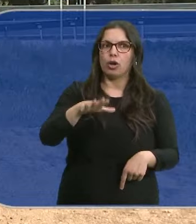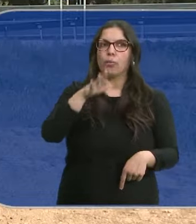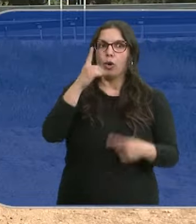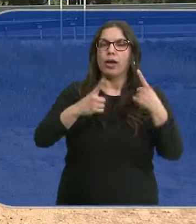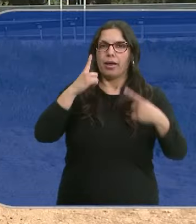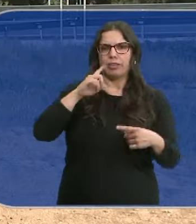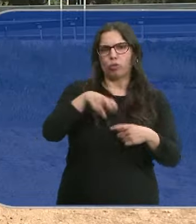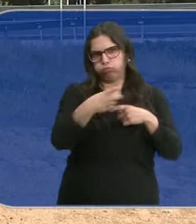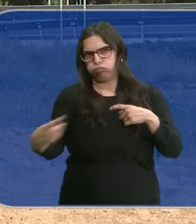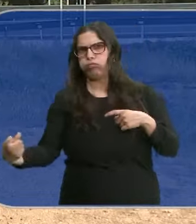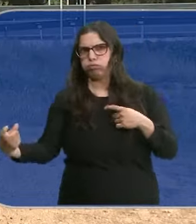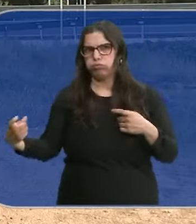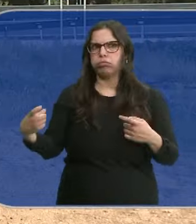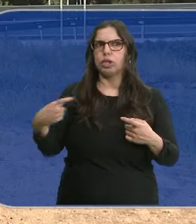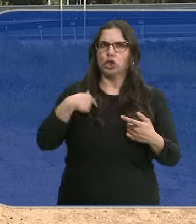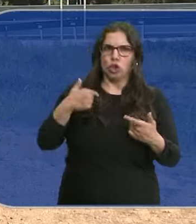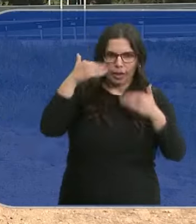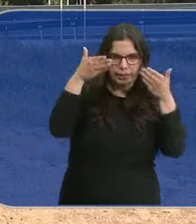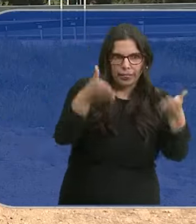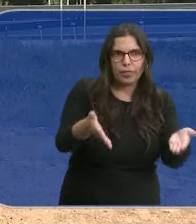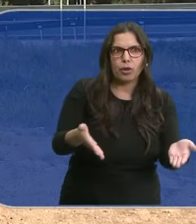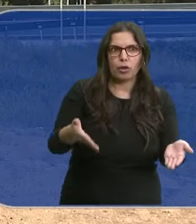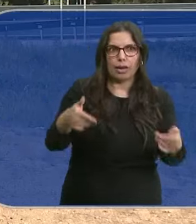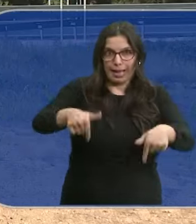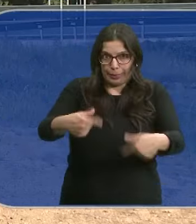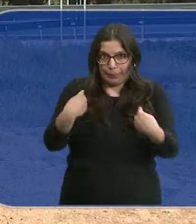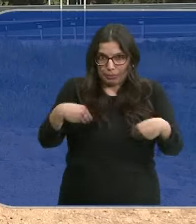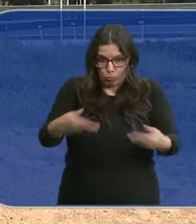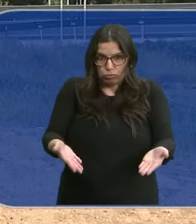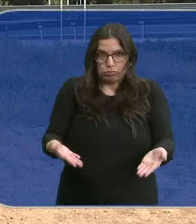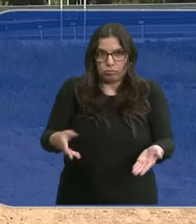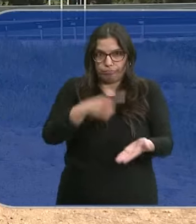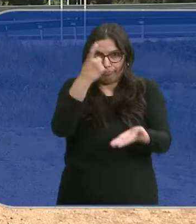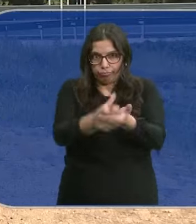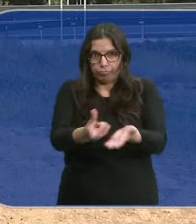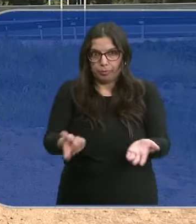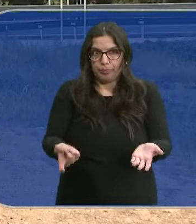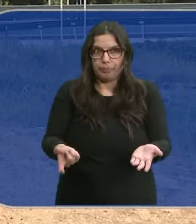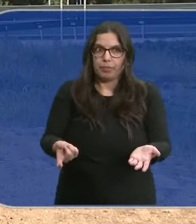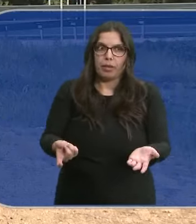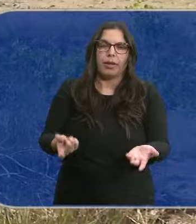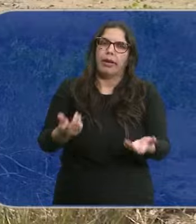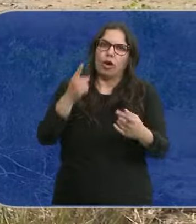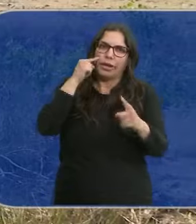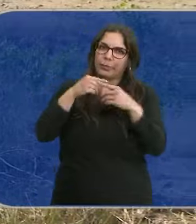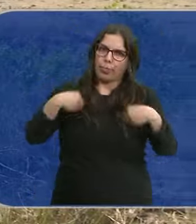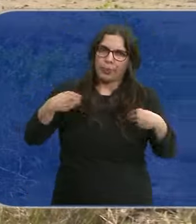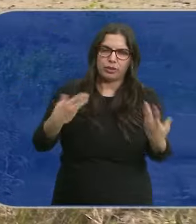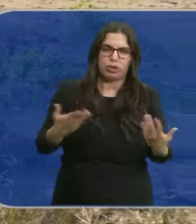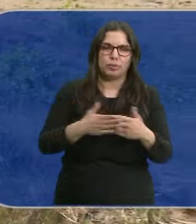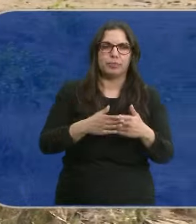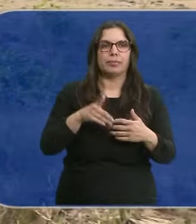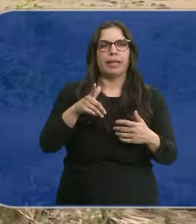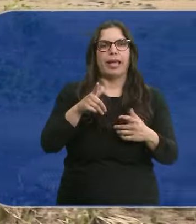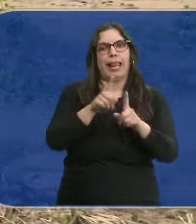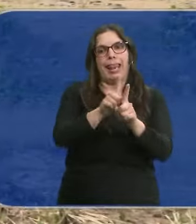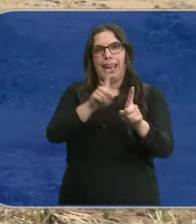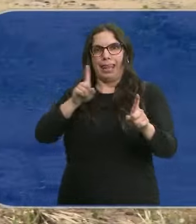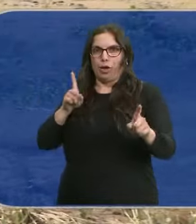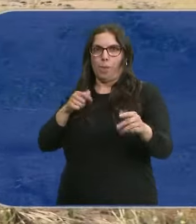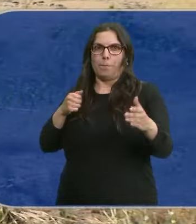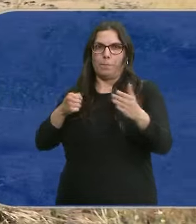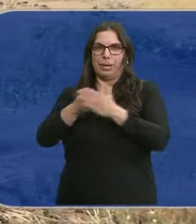visto caídas, los he tenido que atender aquí y estamos para divertirnos. Él se protege alejándose lo máximo